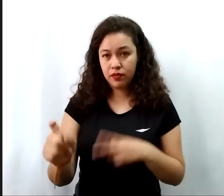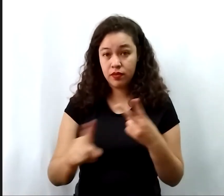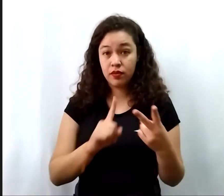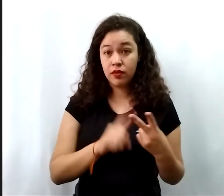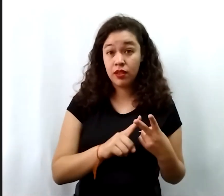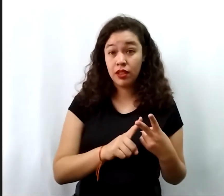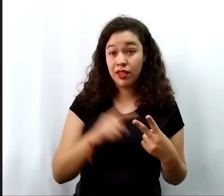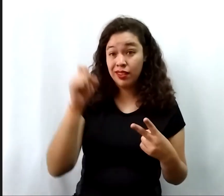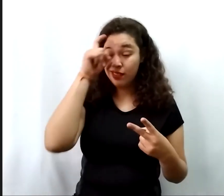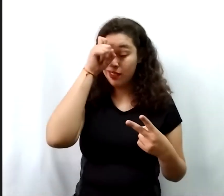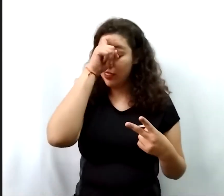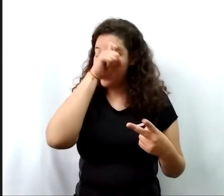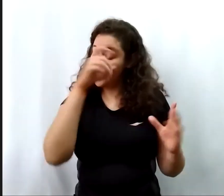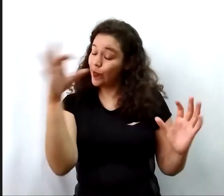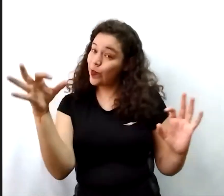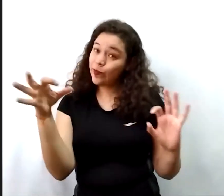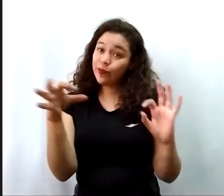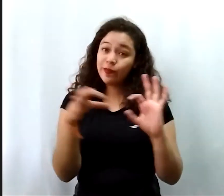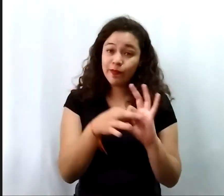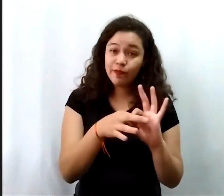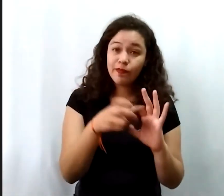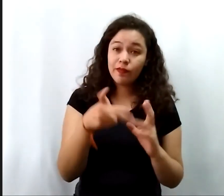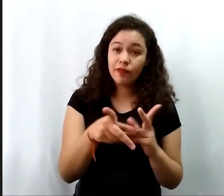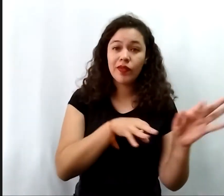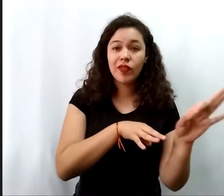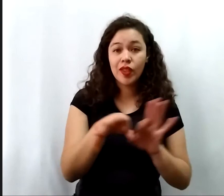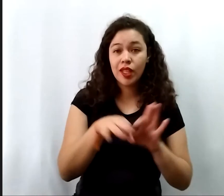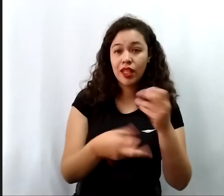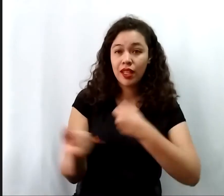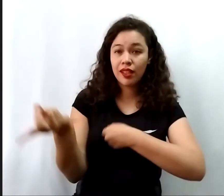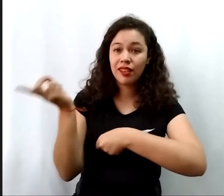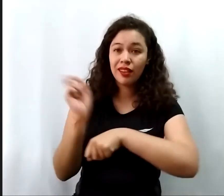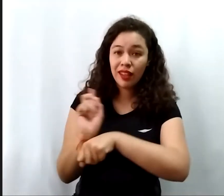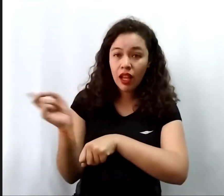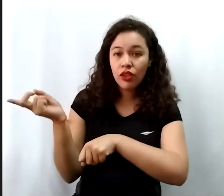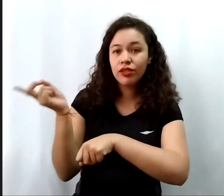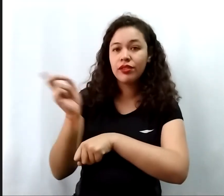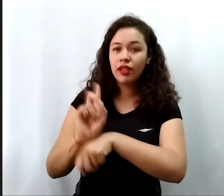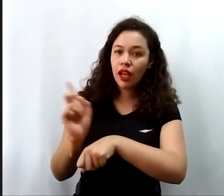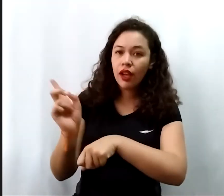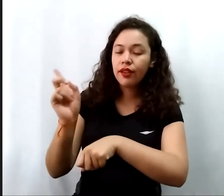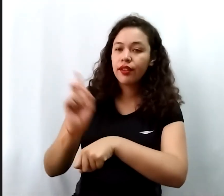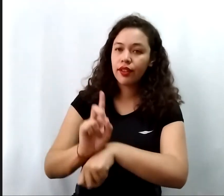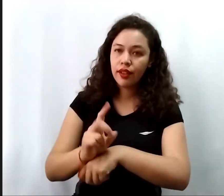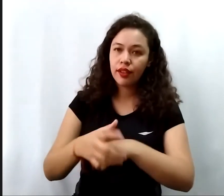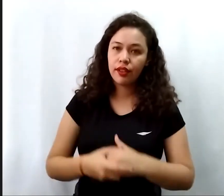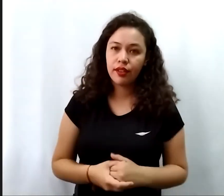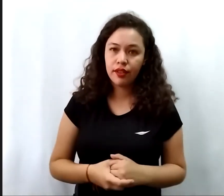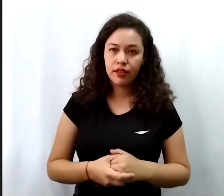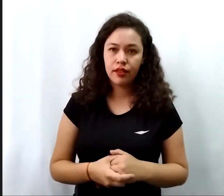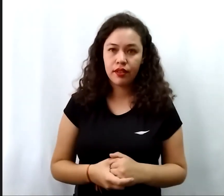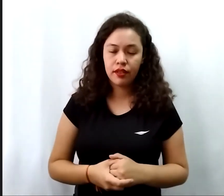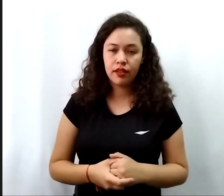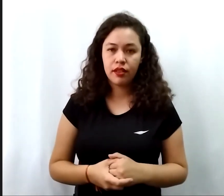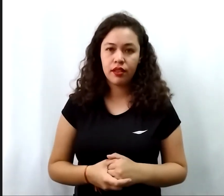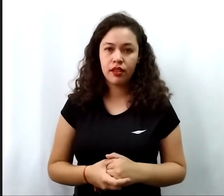congruente, pero es un trabajo de todos los días. Todos los días es trabajar en